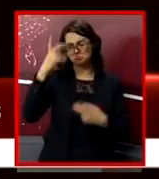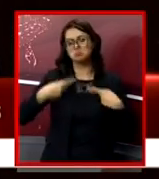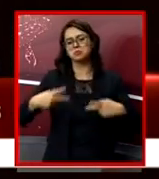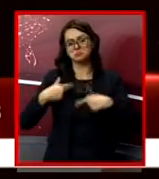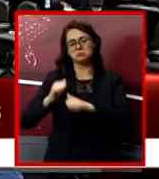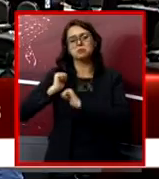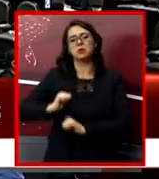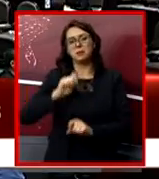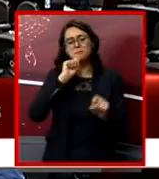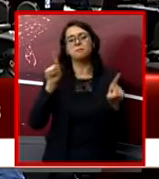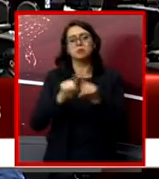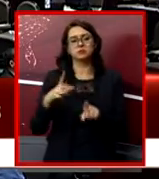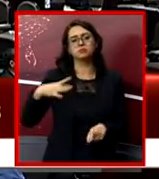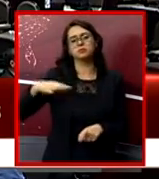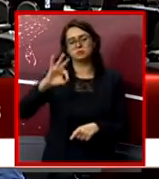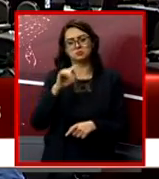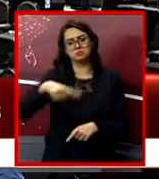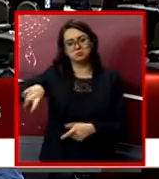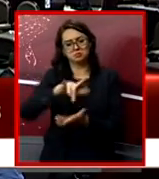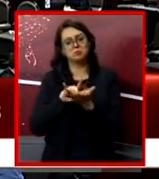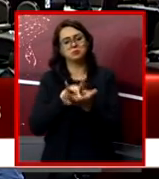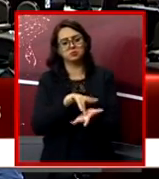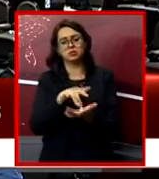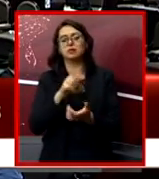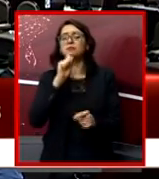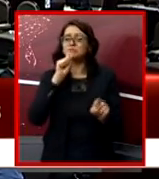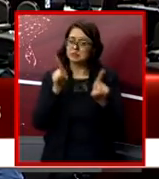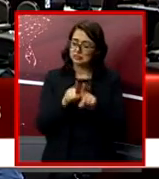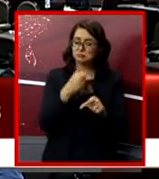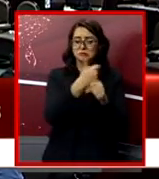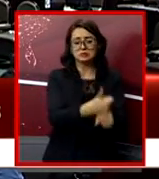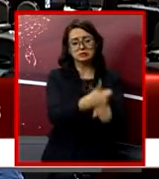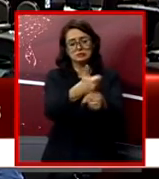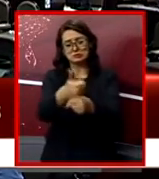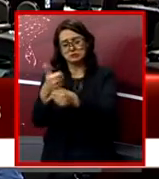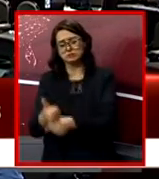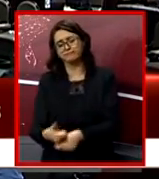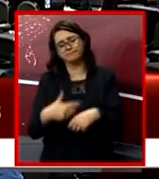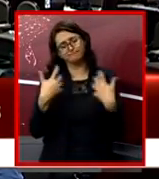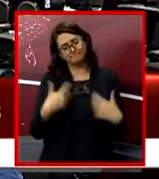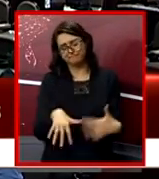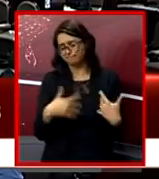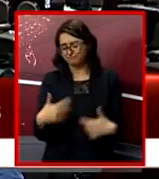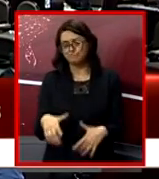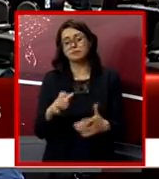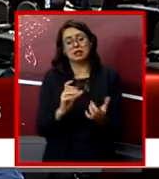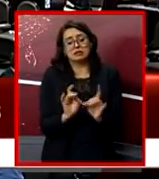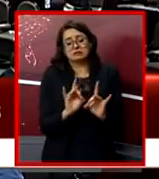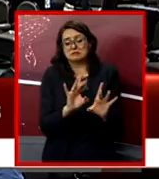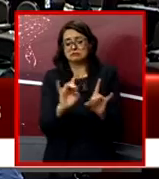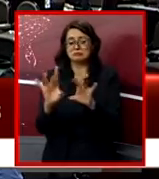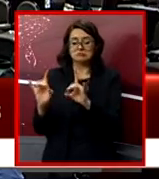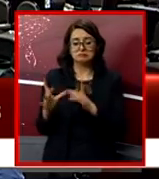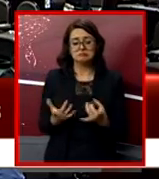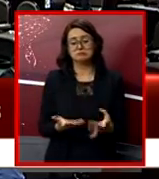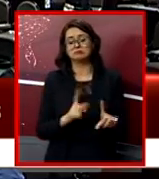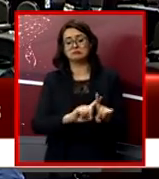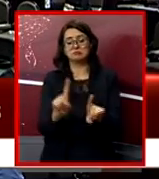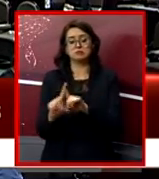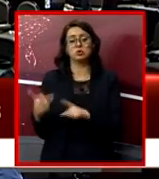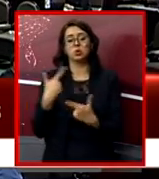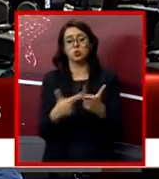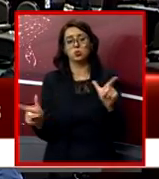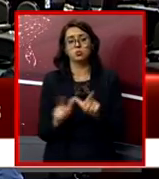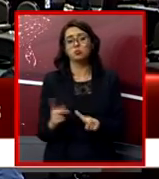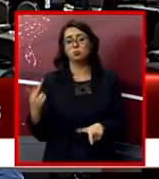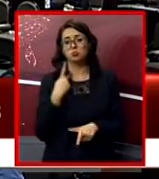Además, externó condolencias a los familiares de las víctimas de la tragedia. Enfatizó que pese a los hechos del país, los partidos